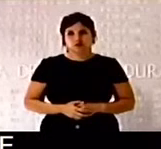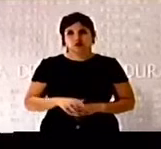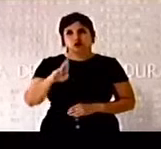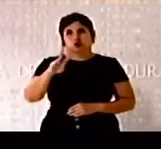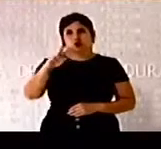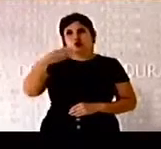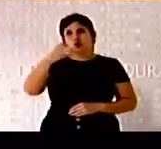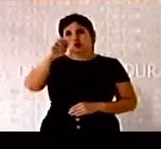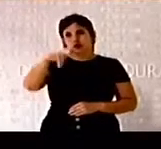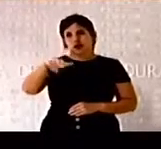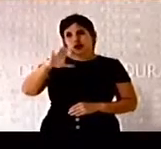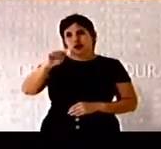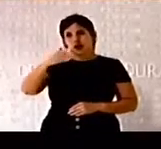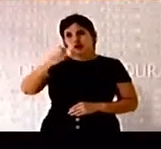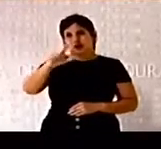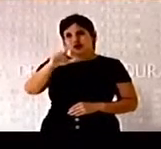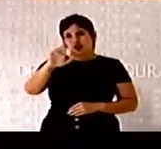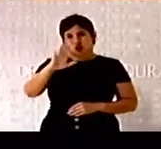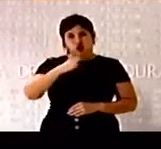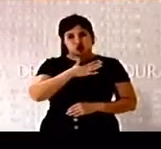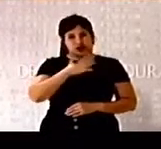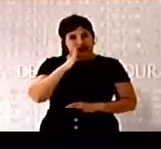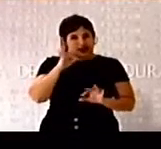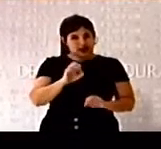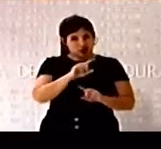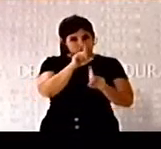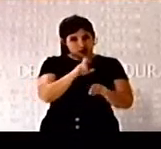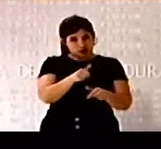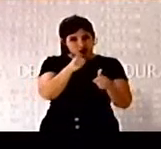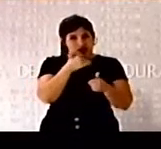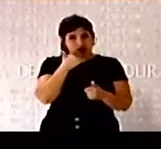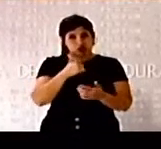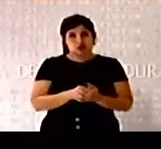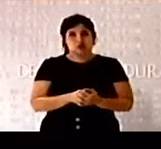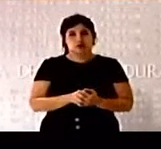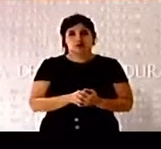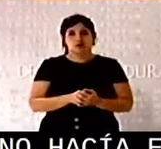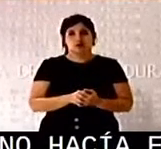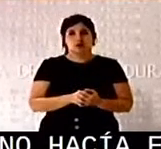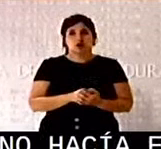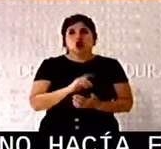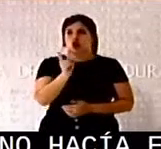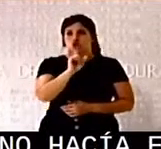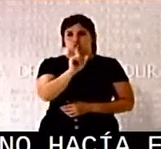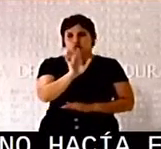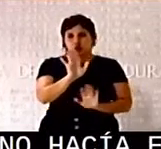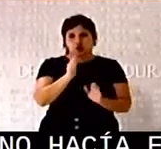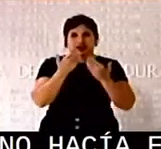Rubén Caballero, creo que tenías alguna cuestión más. No,